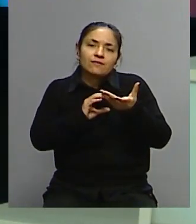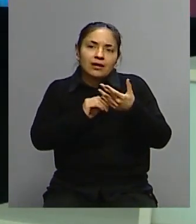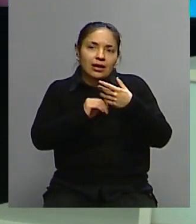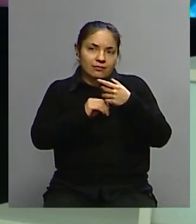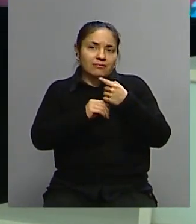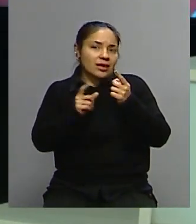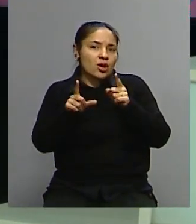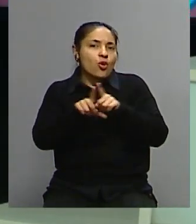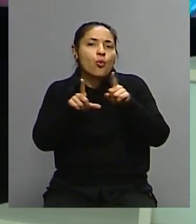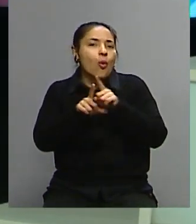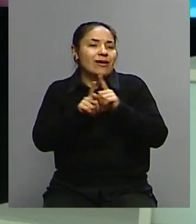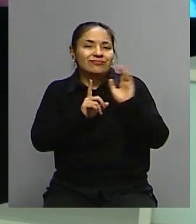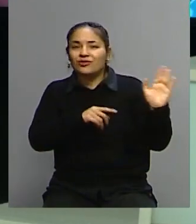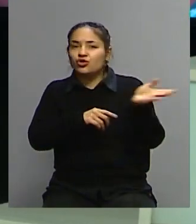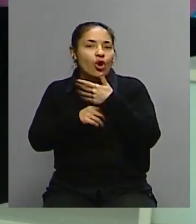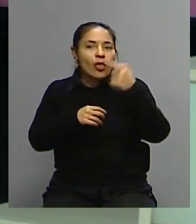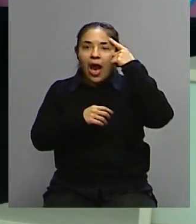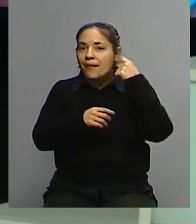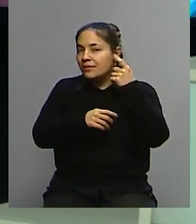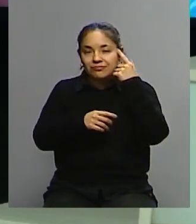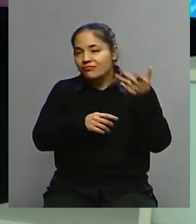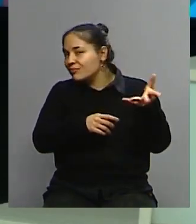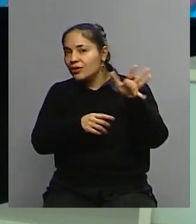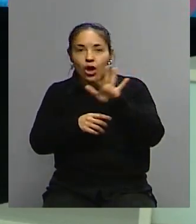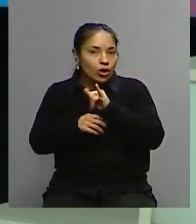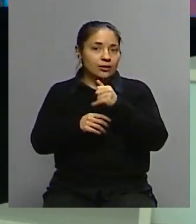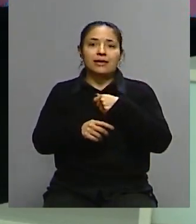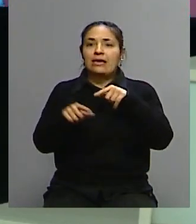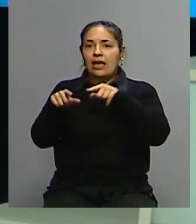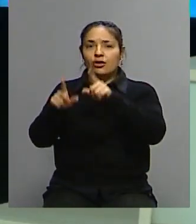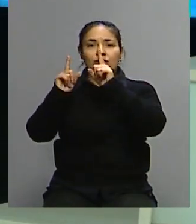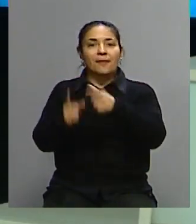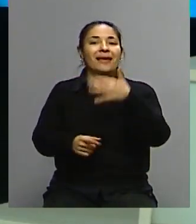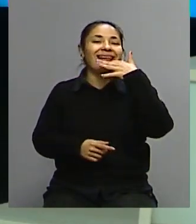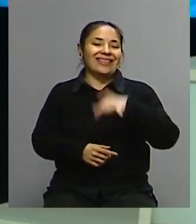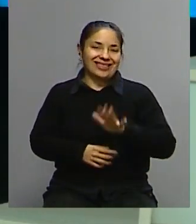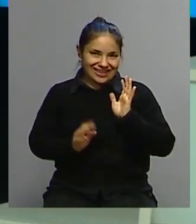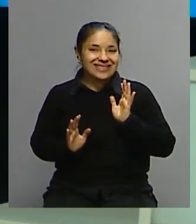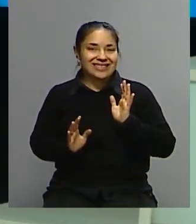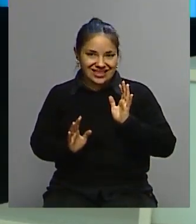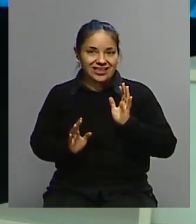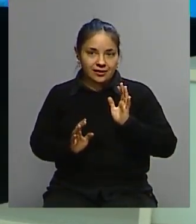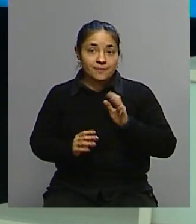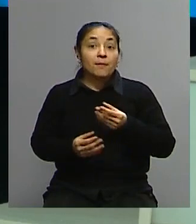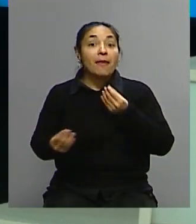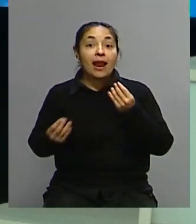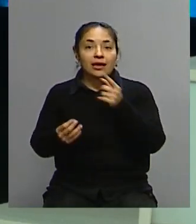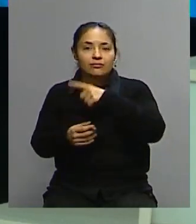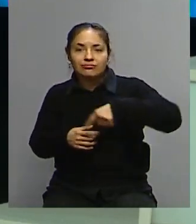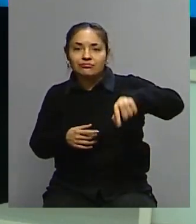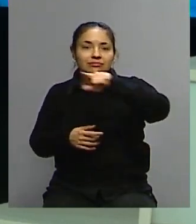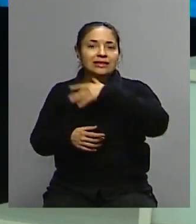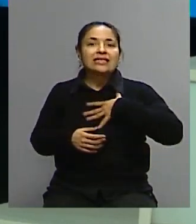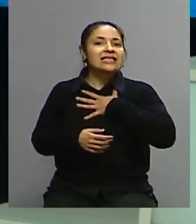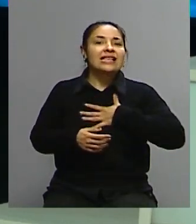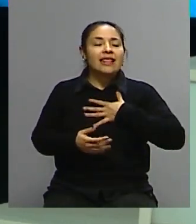otras cosas, ¿no? Cotidianas. También hay que entenderlo, sobre todo para que ellos se sientan realmente